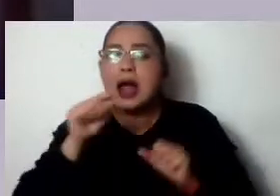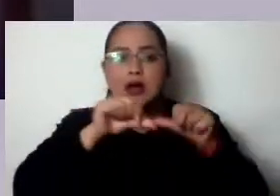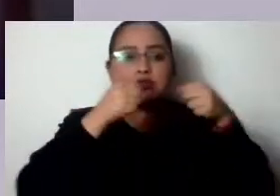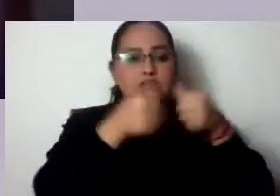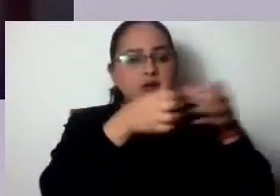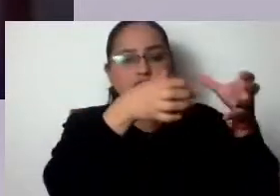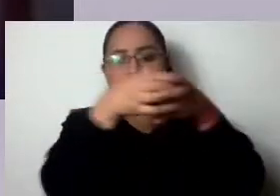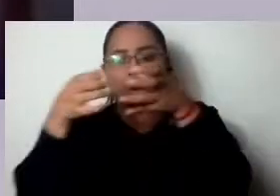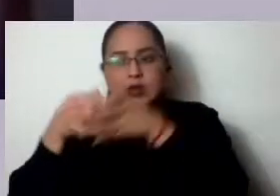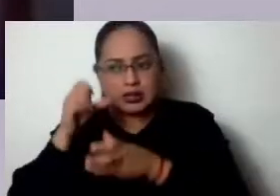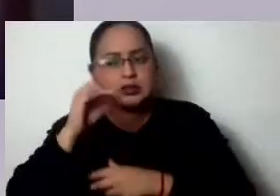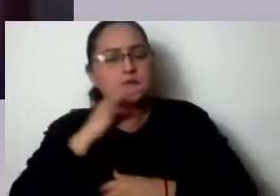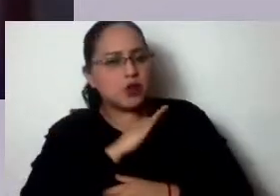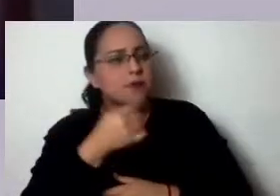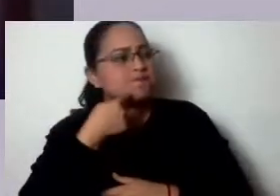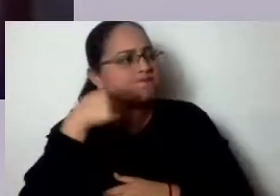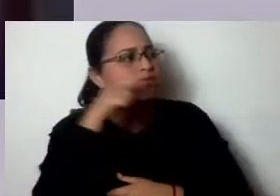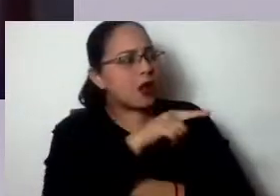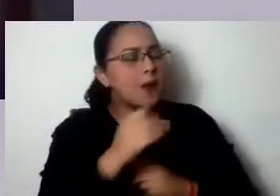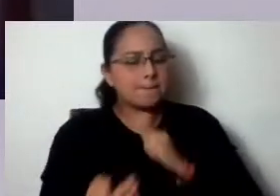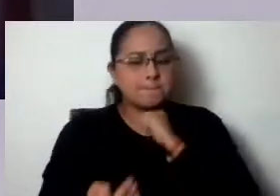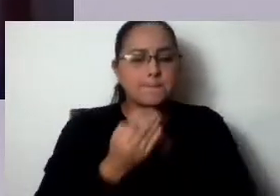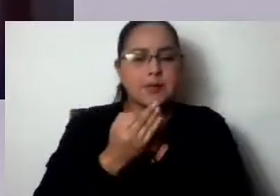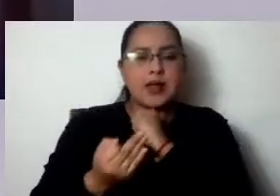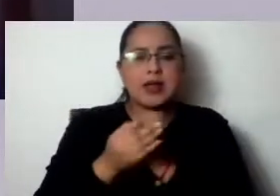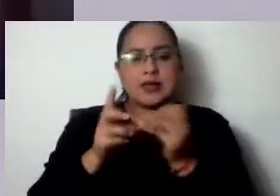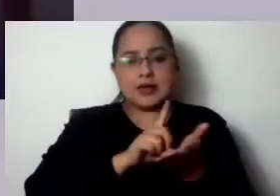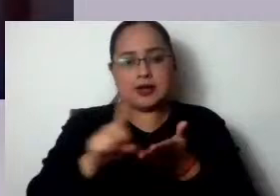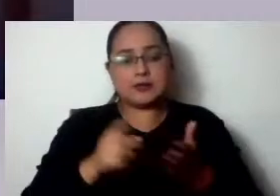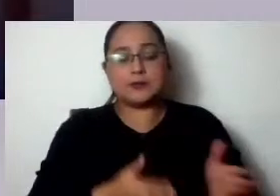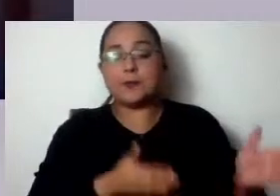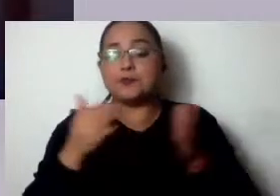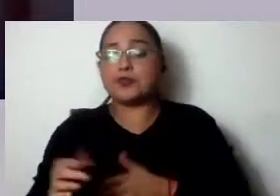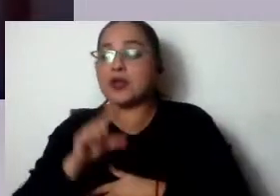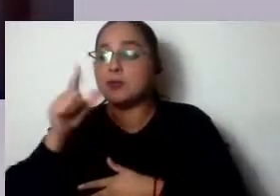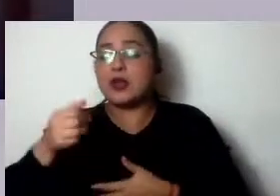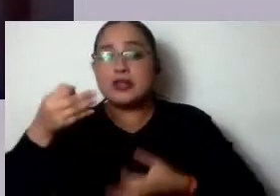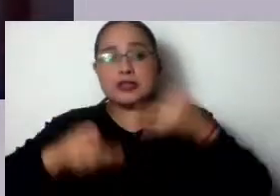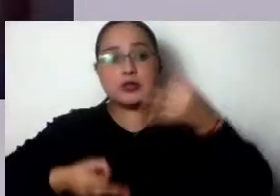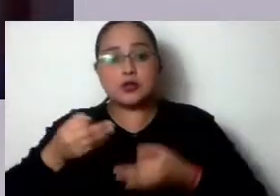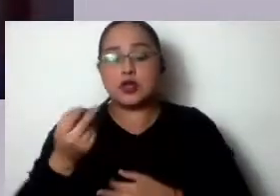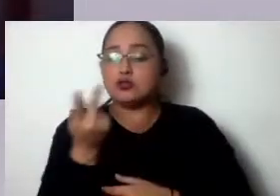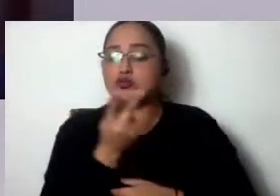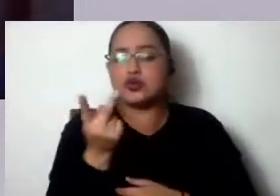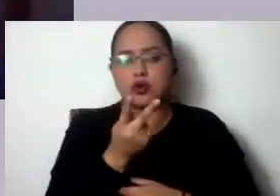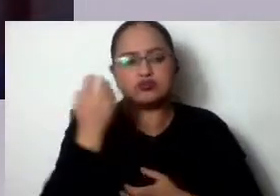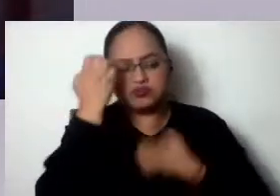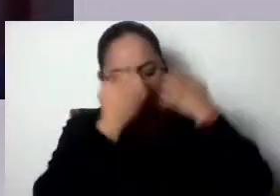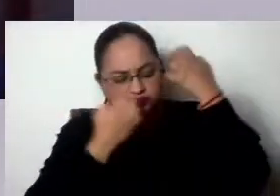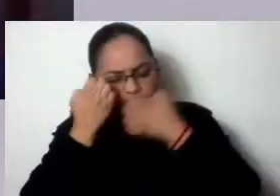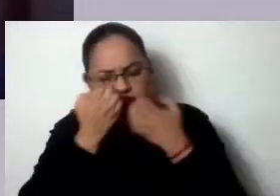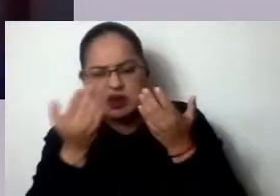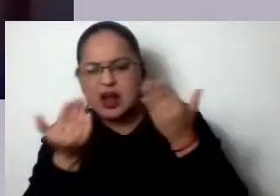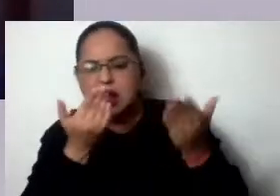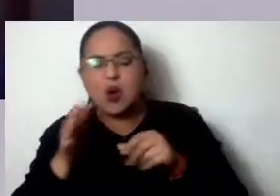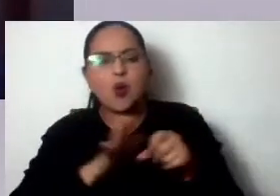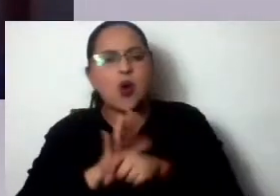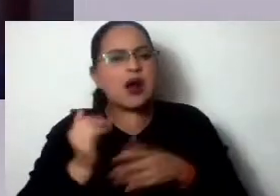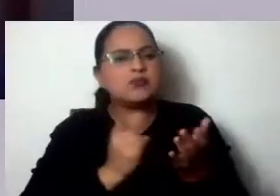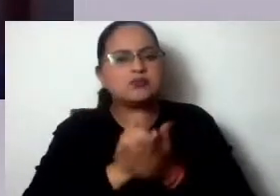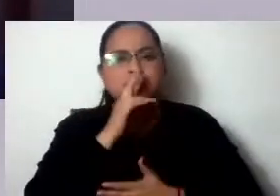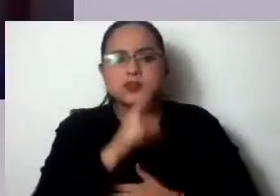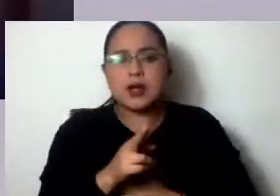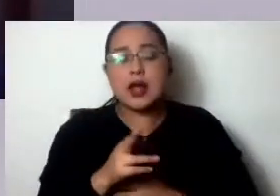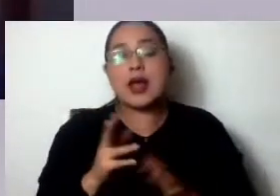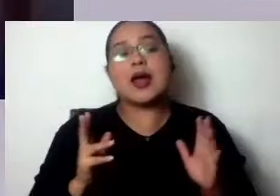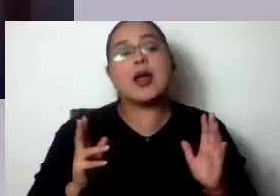después la sala hizo un detallado análisis sobre los asuntos resueltos por ambas salas que han complementado y perfilado el